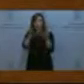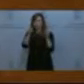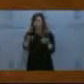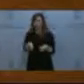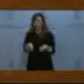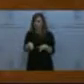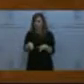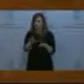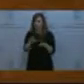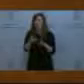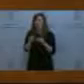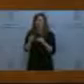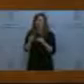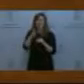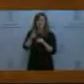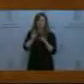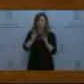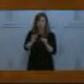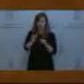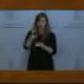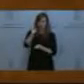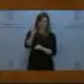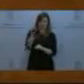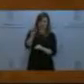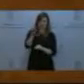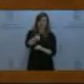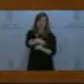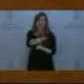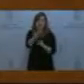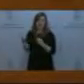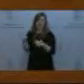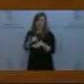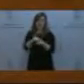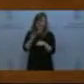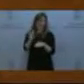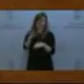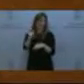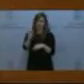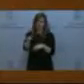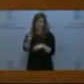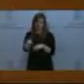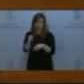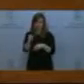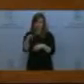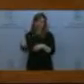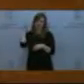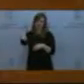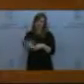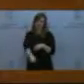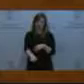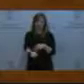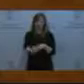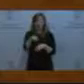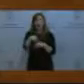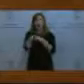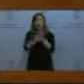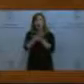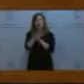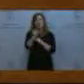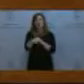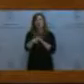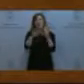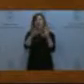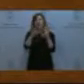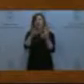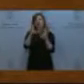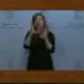les han ignorado sus derechos y necesidades más básicas. Hoy también hablamos de 10